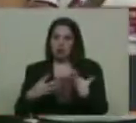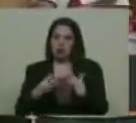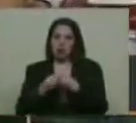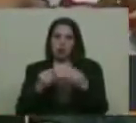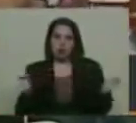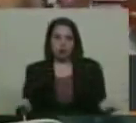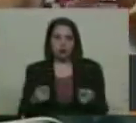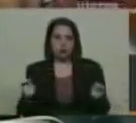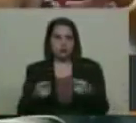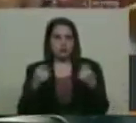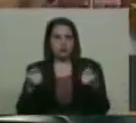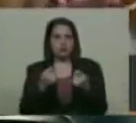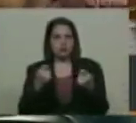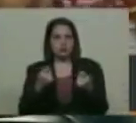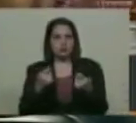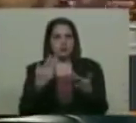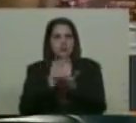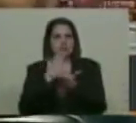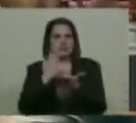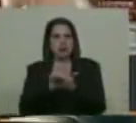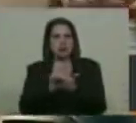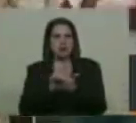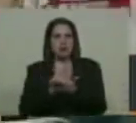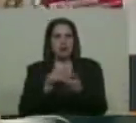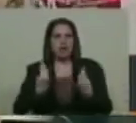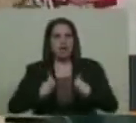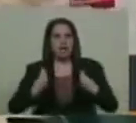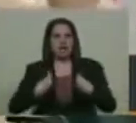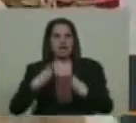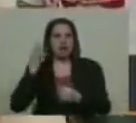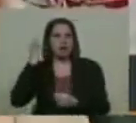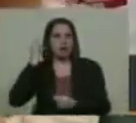fuerza, con mucho espíritu. ¡Que viva la mujer venezolana!